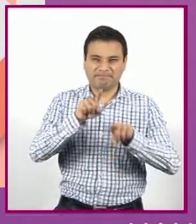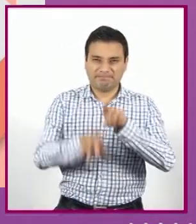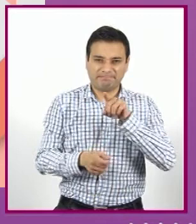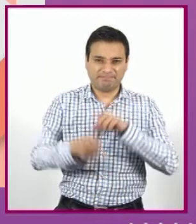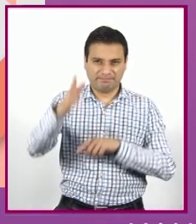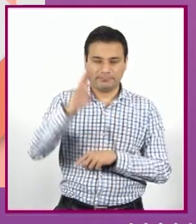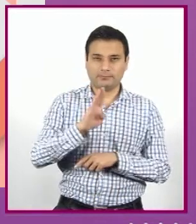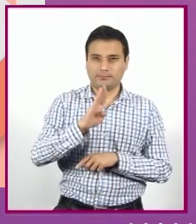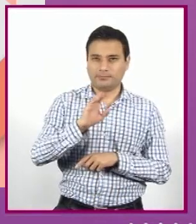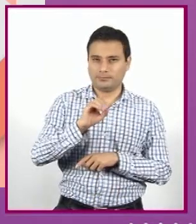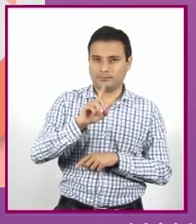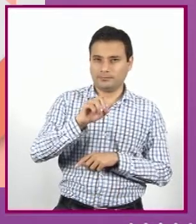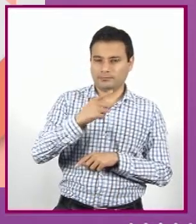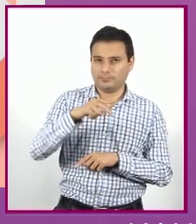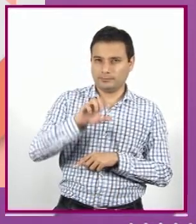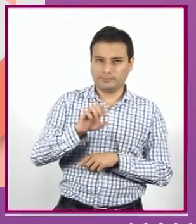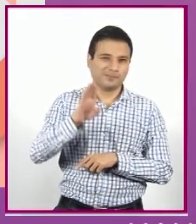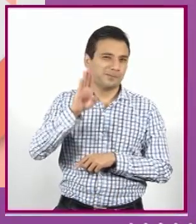Bodoque.